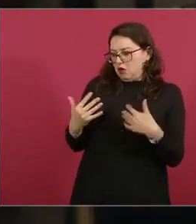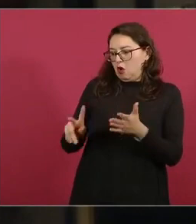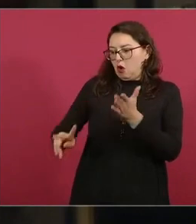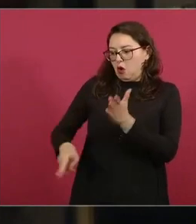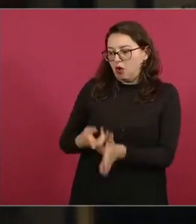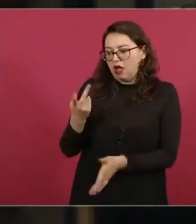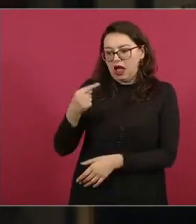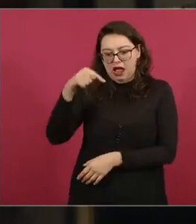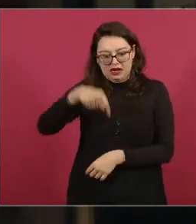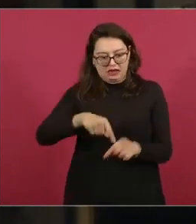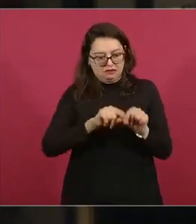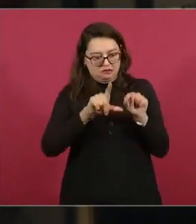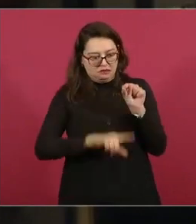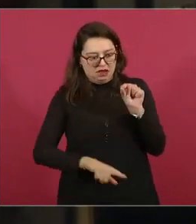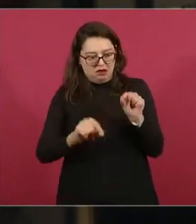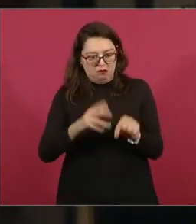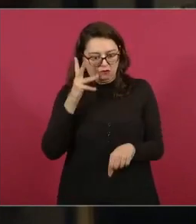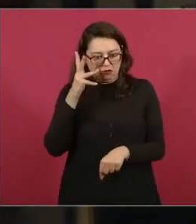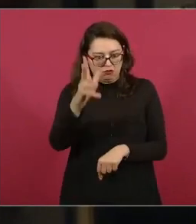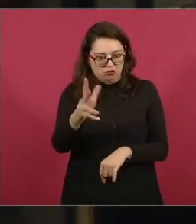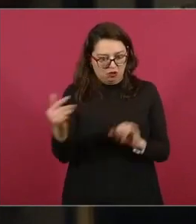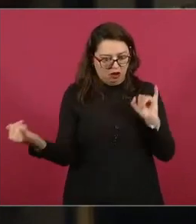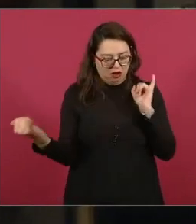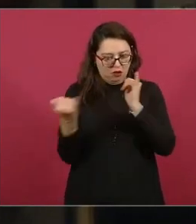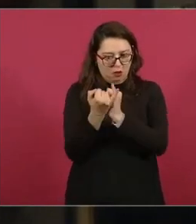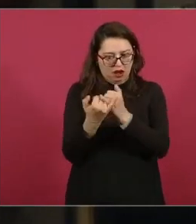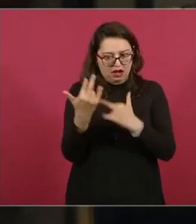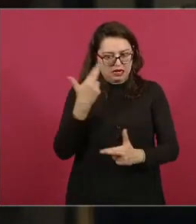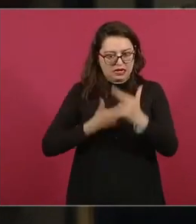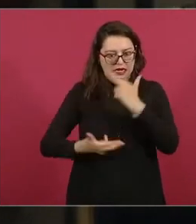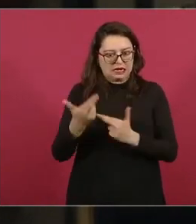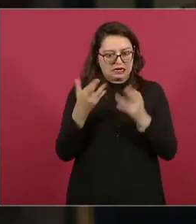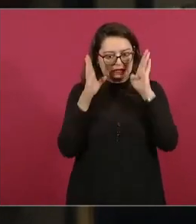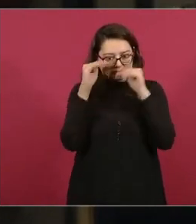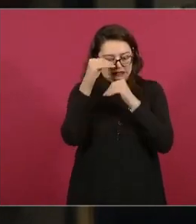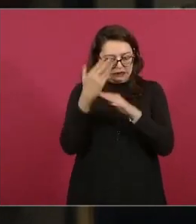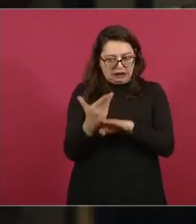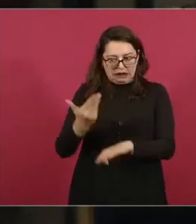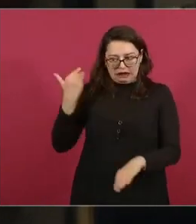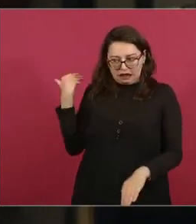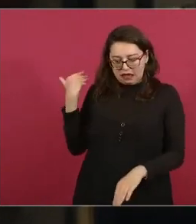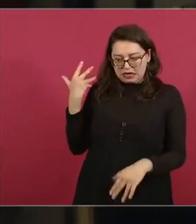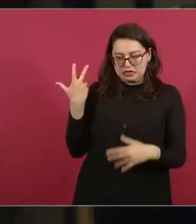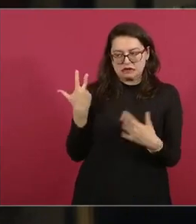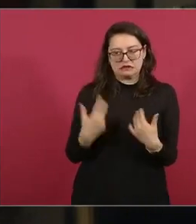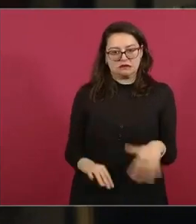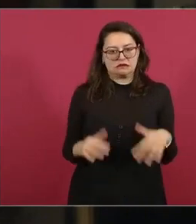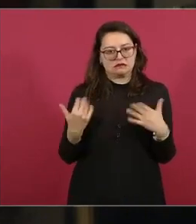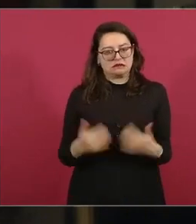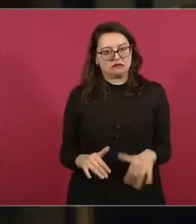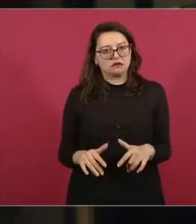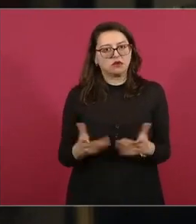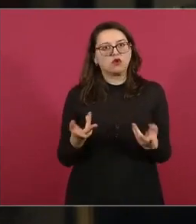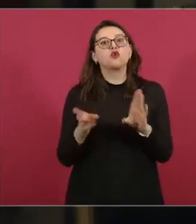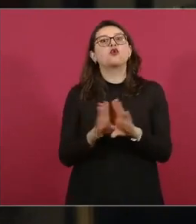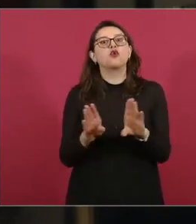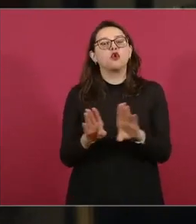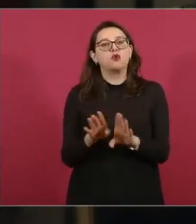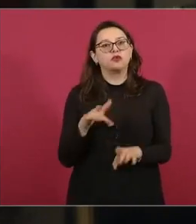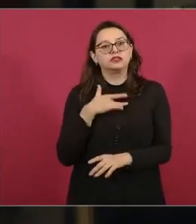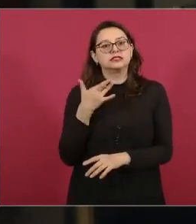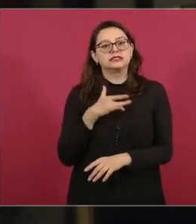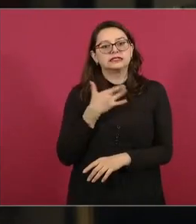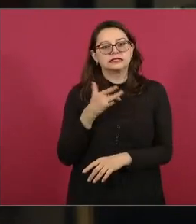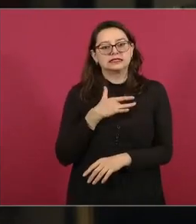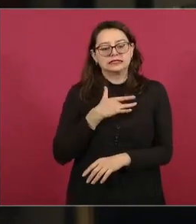se corra riesgo en el futuro de que tras gobiernos progresistas pues regresen los